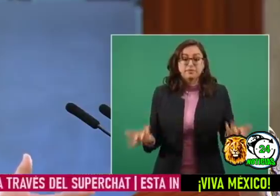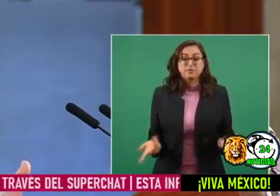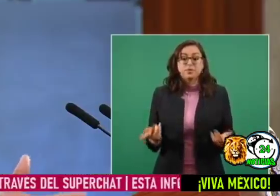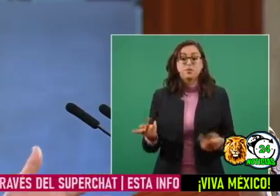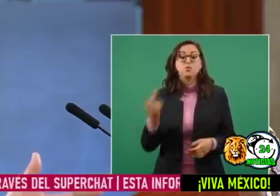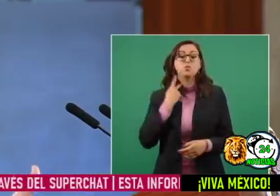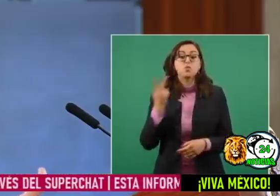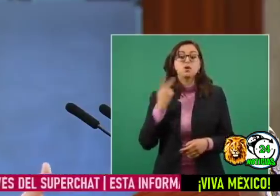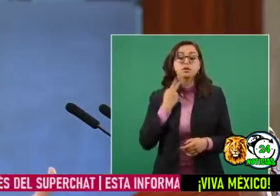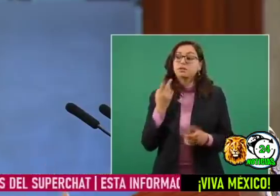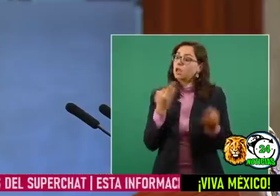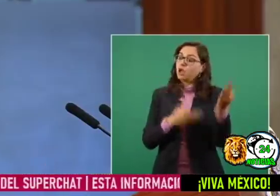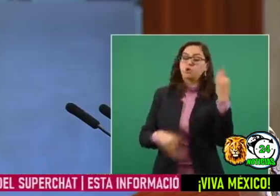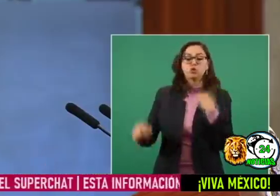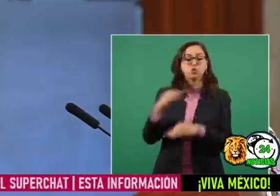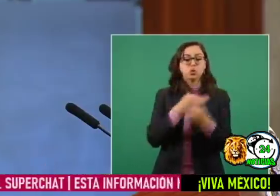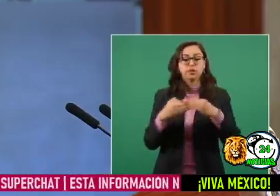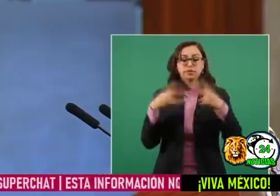es asunto de todos,